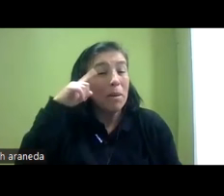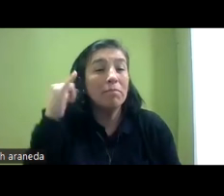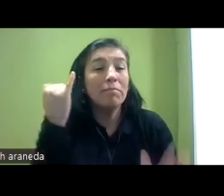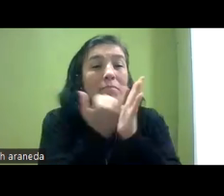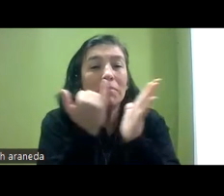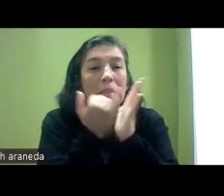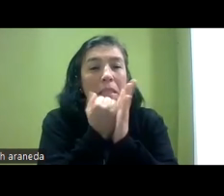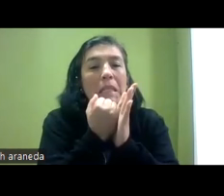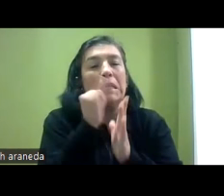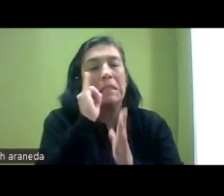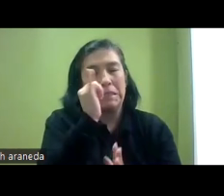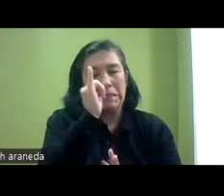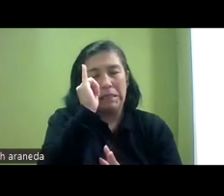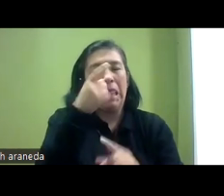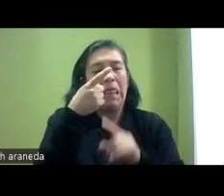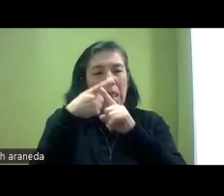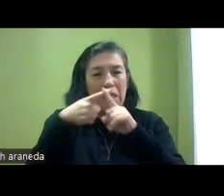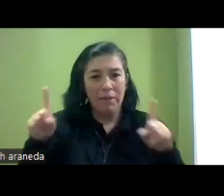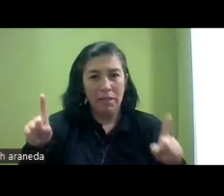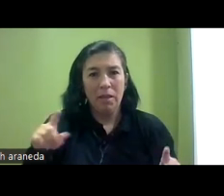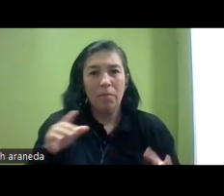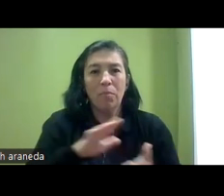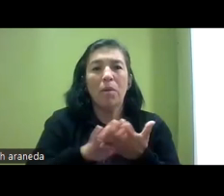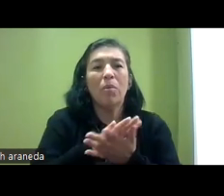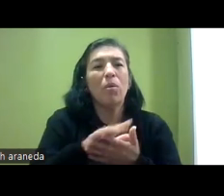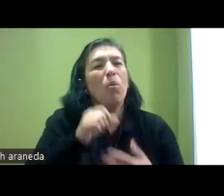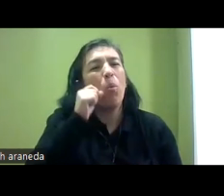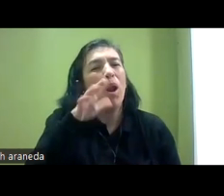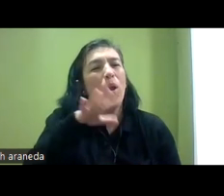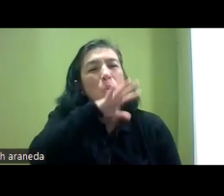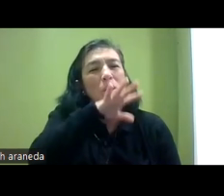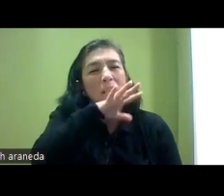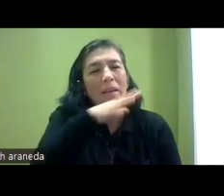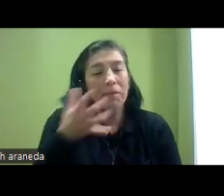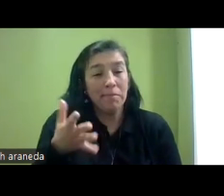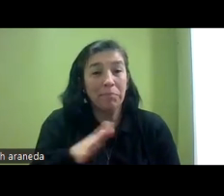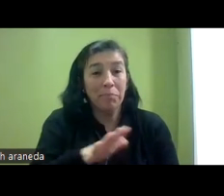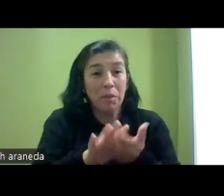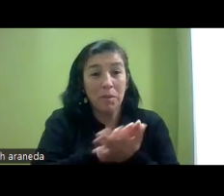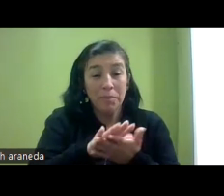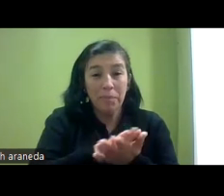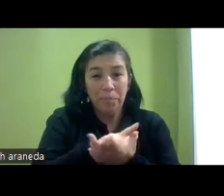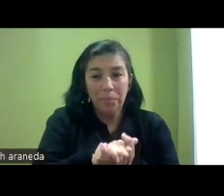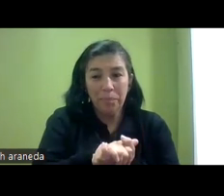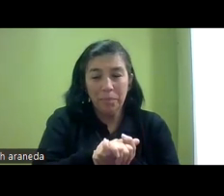marcaban diferencias. Y vamos a ver a qué recurrían. Precisamente recurrían a algunos